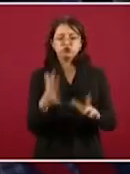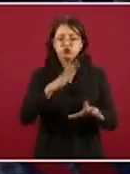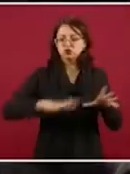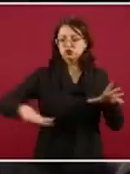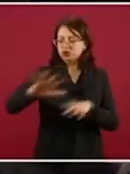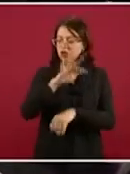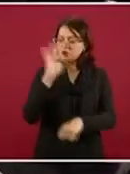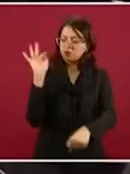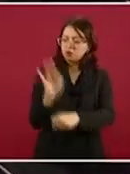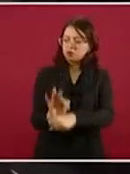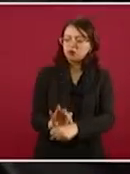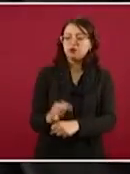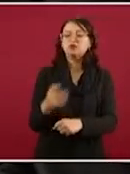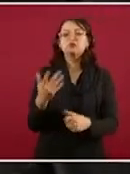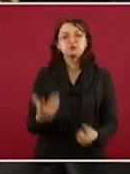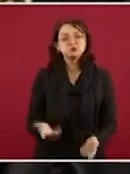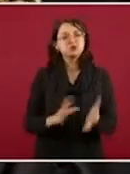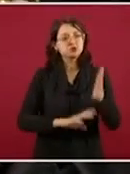social,